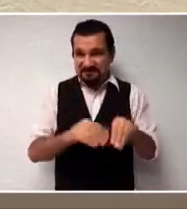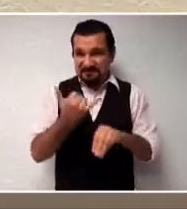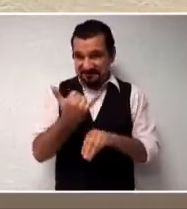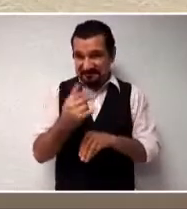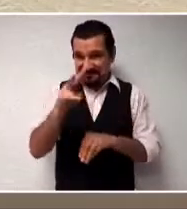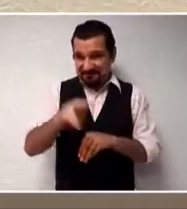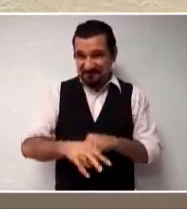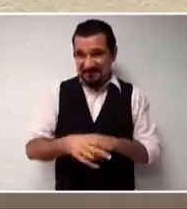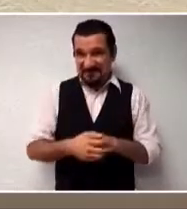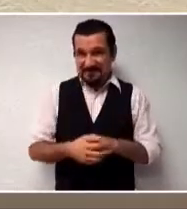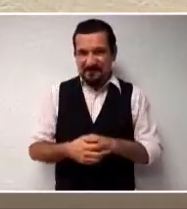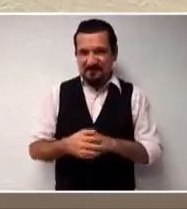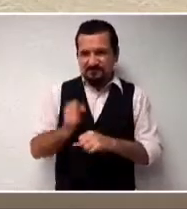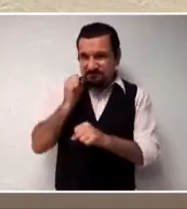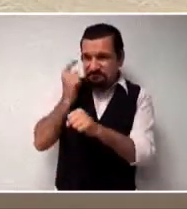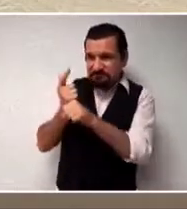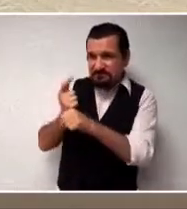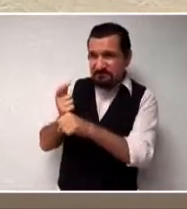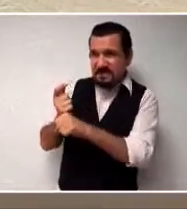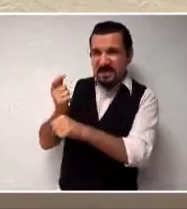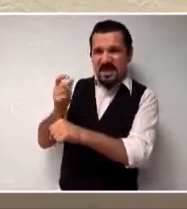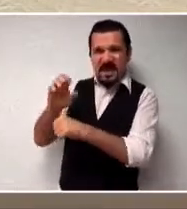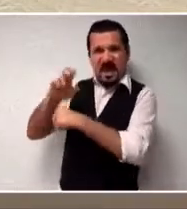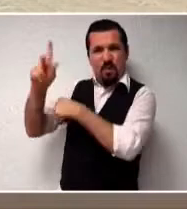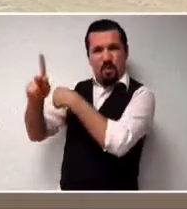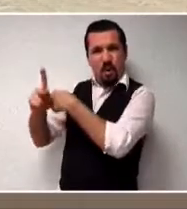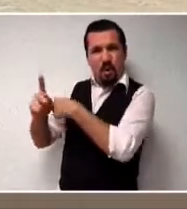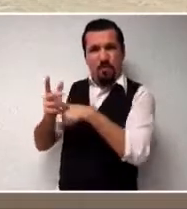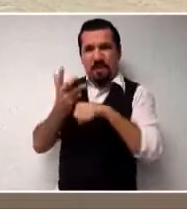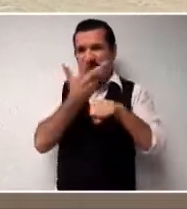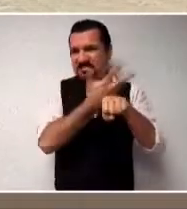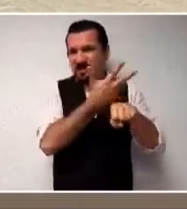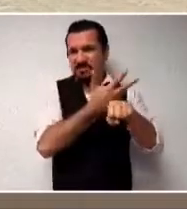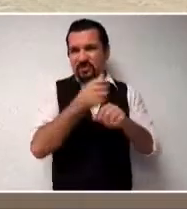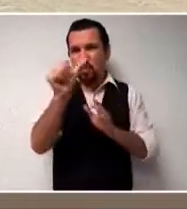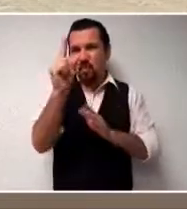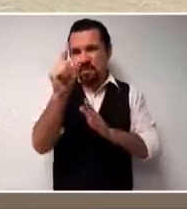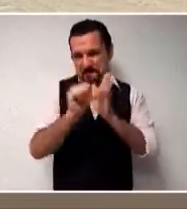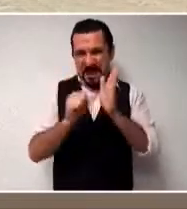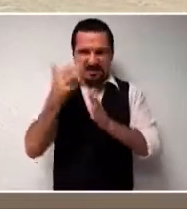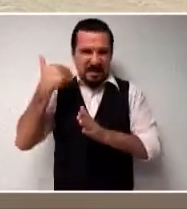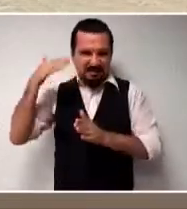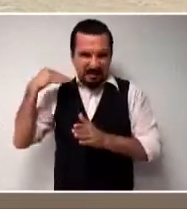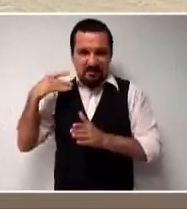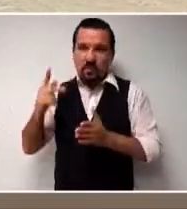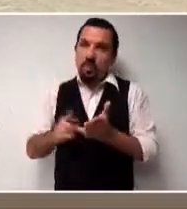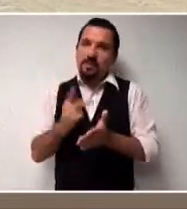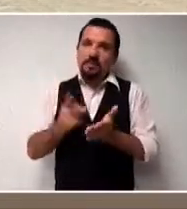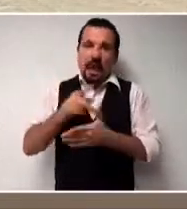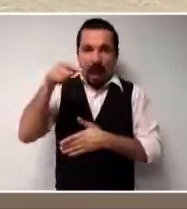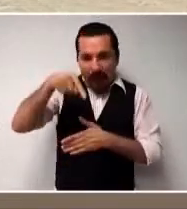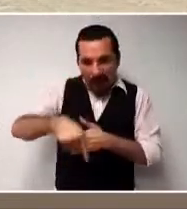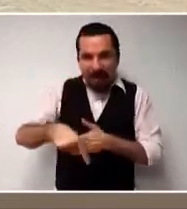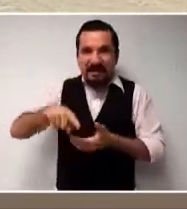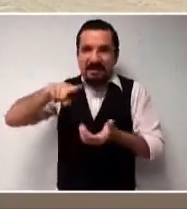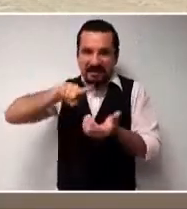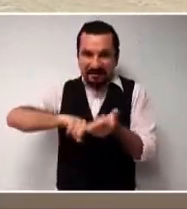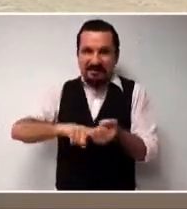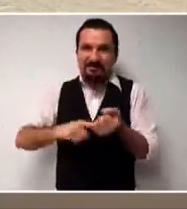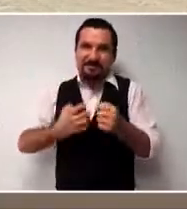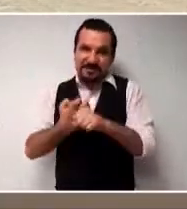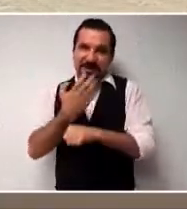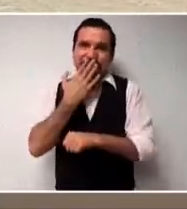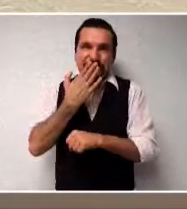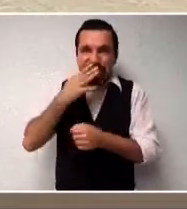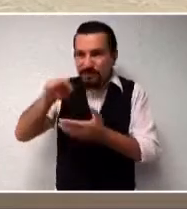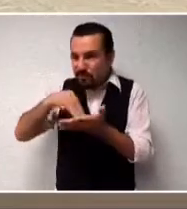que veíamos en europa y en eeuu hace un mes ahora lo empezaremos a ver en nuestras comunidades